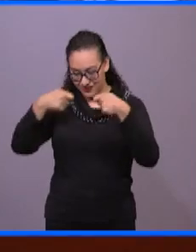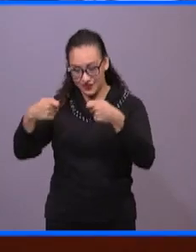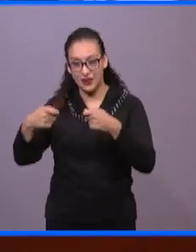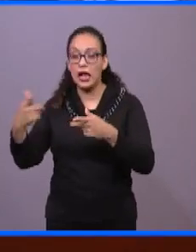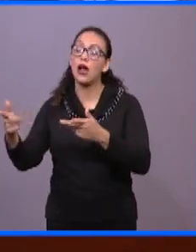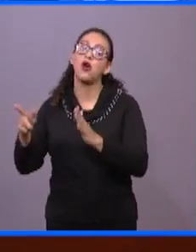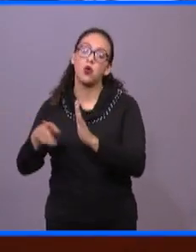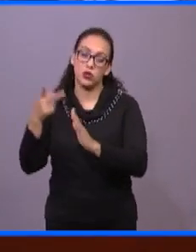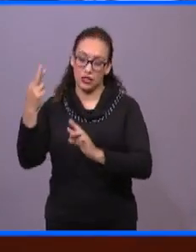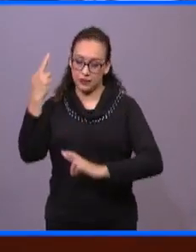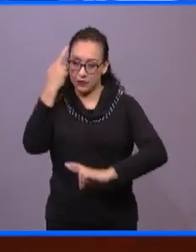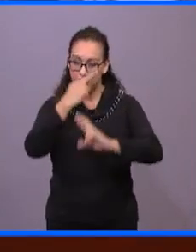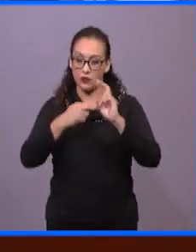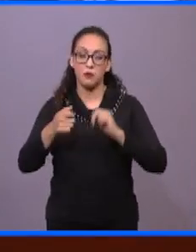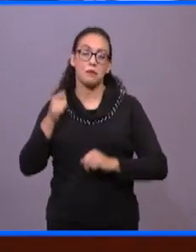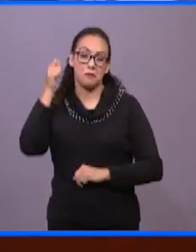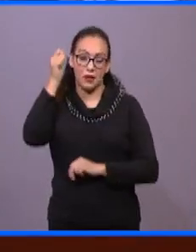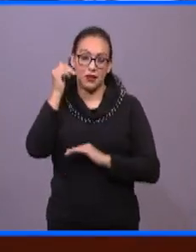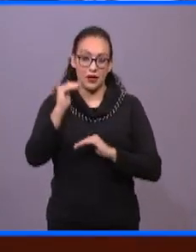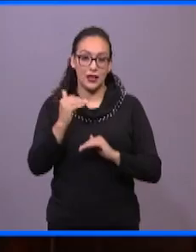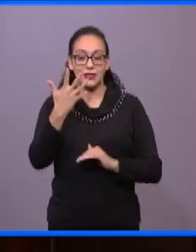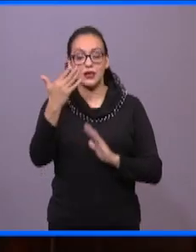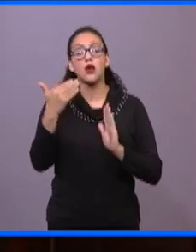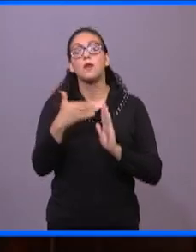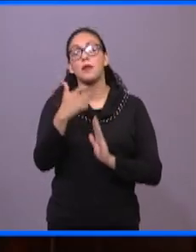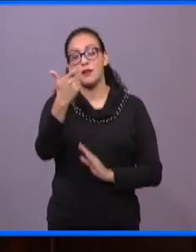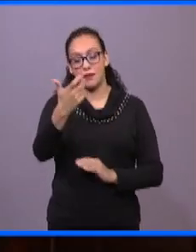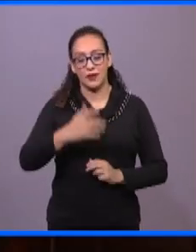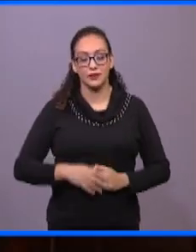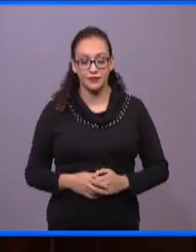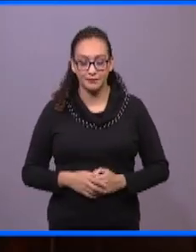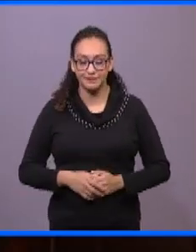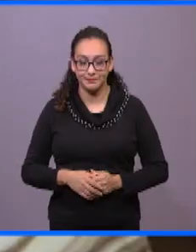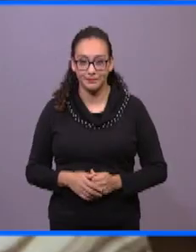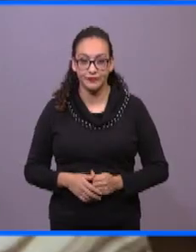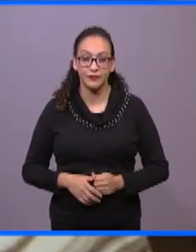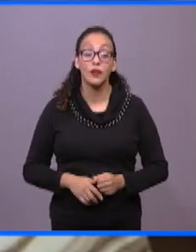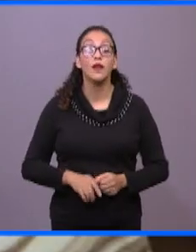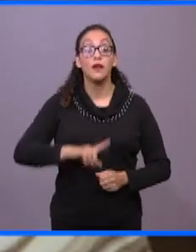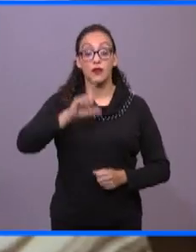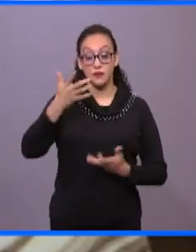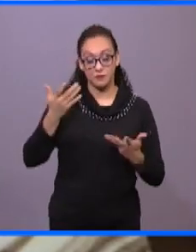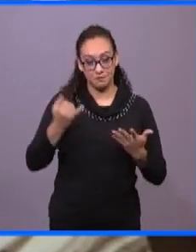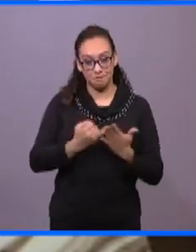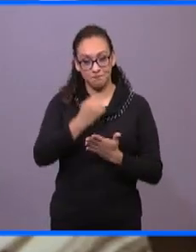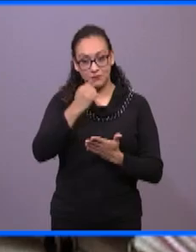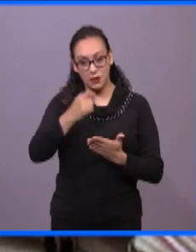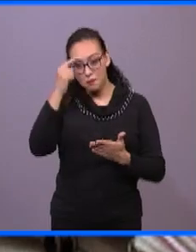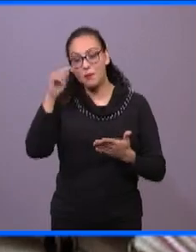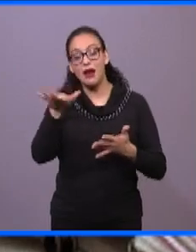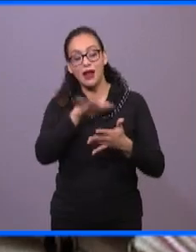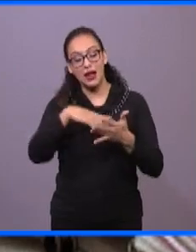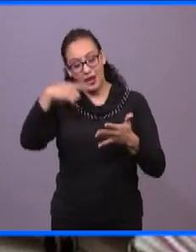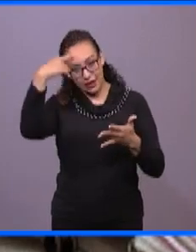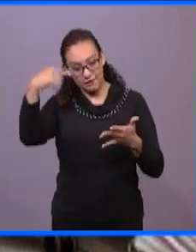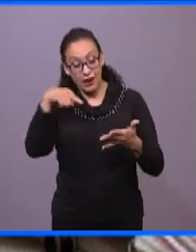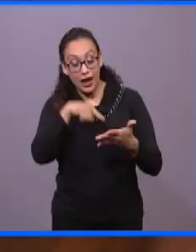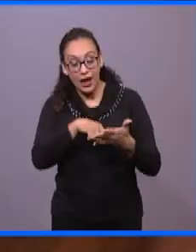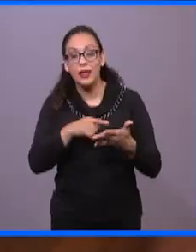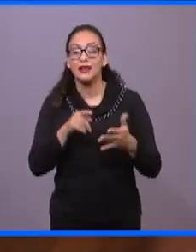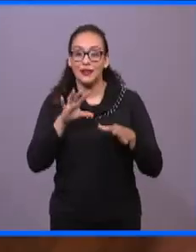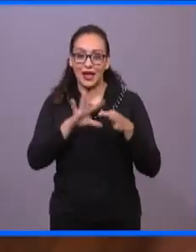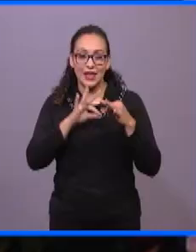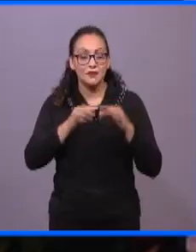pensión provisional establecida en 5,000 pesos. Asimismo, emitió la sentencia en lectura fácil, en la que explicó a